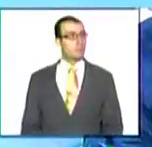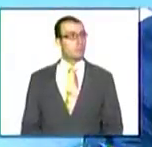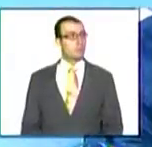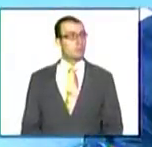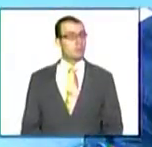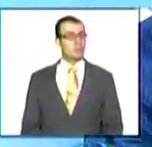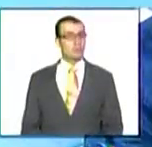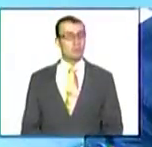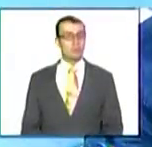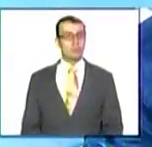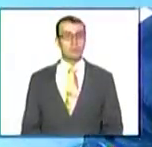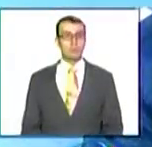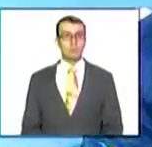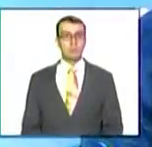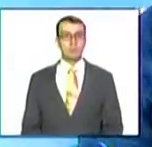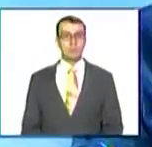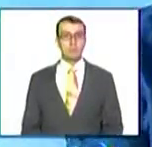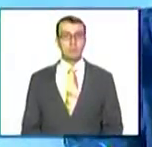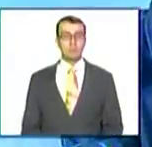Freddy compró su centrífuga.